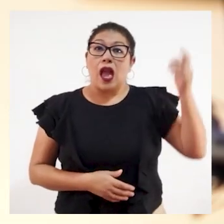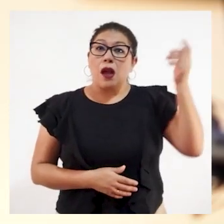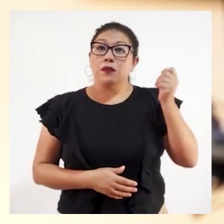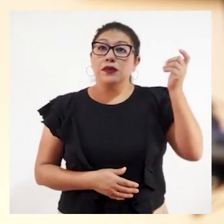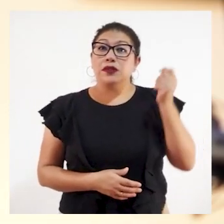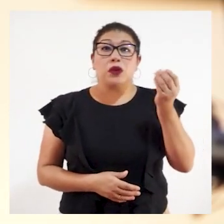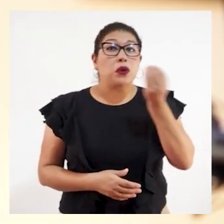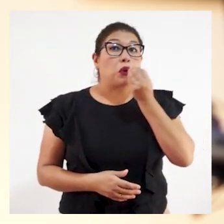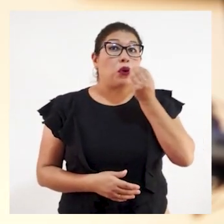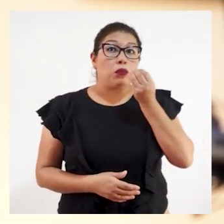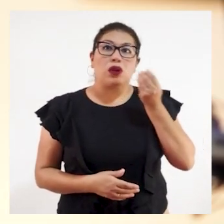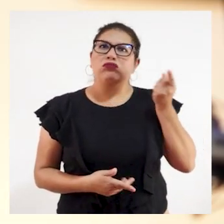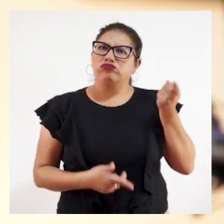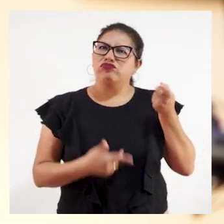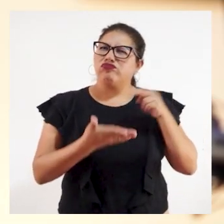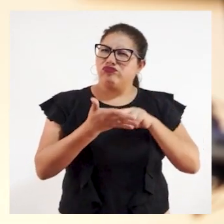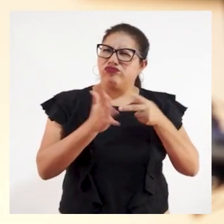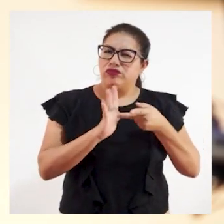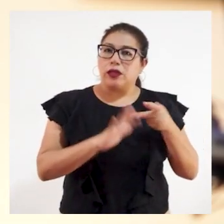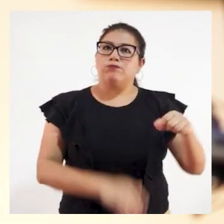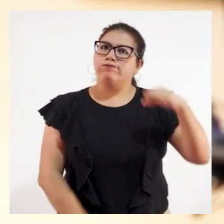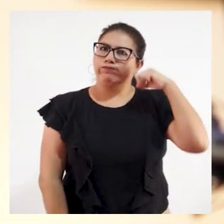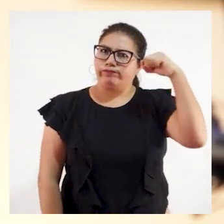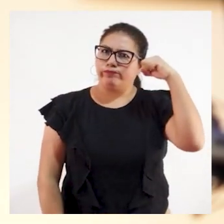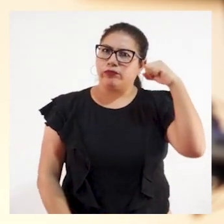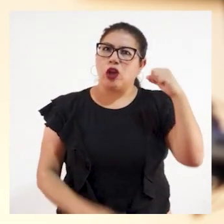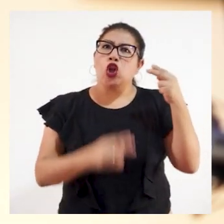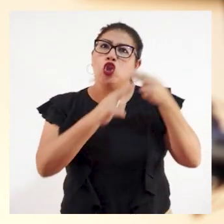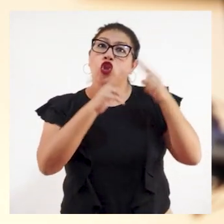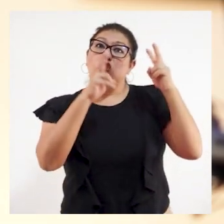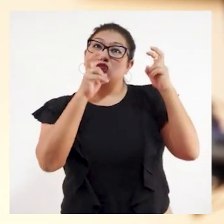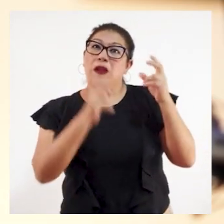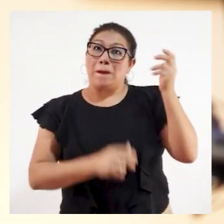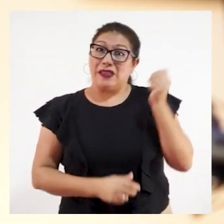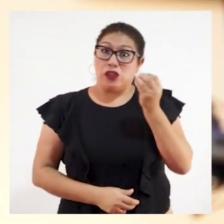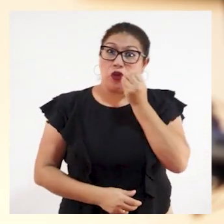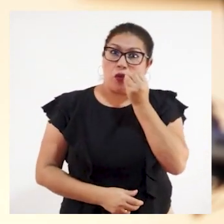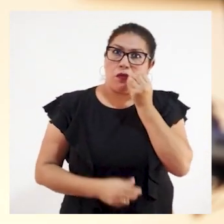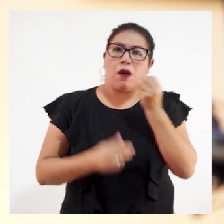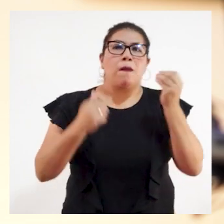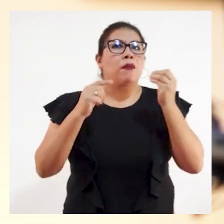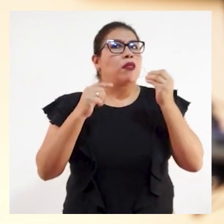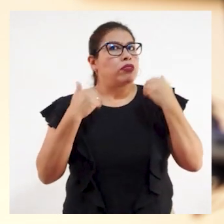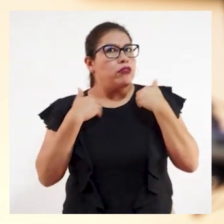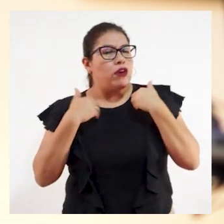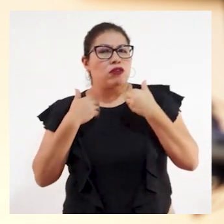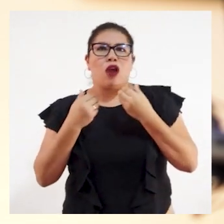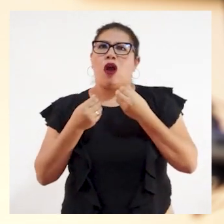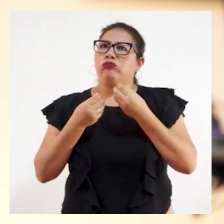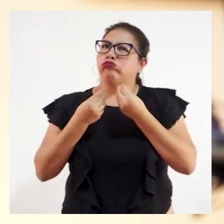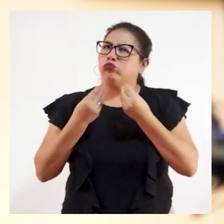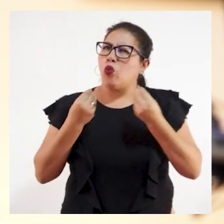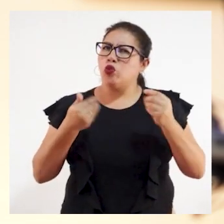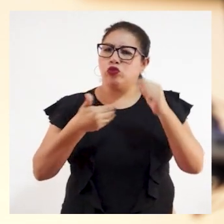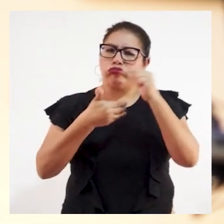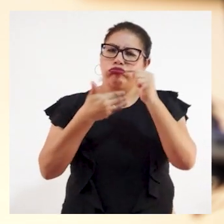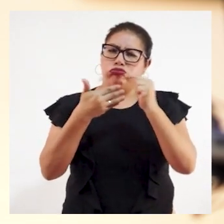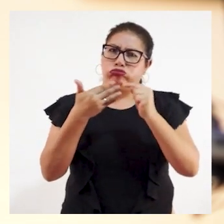La pensión de alimentos es un derecho. Lleva el nombre de alimentos, pero en realidad engloba un conjunto de